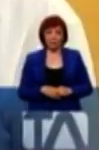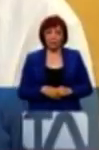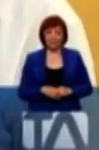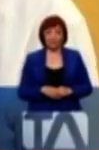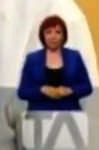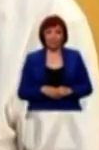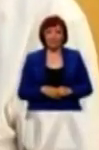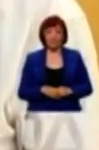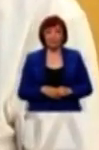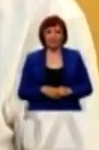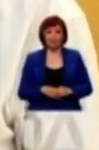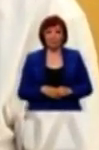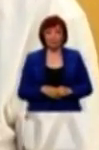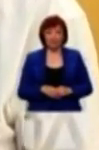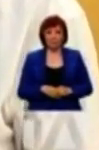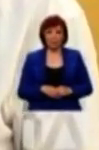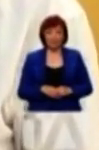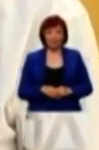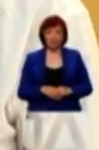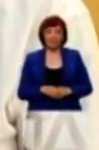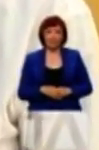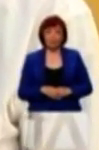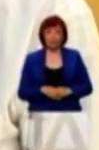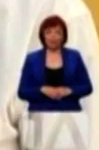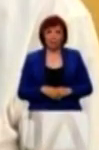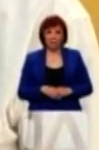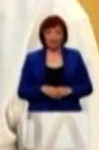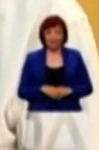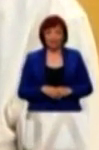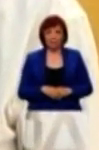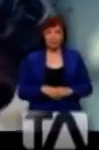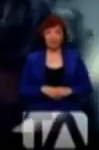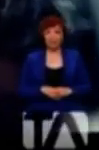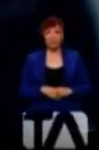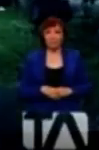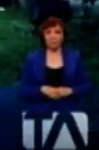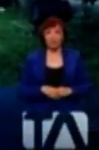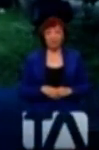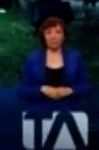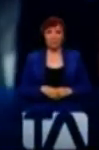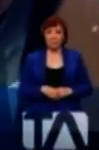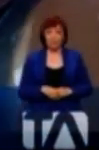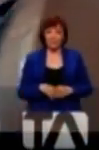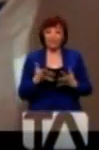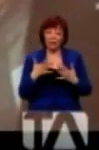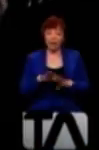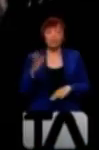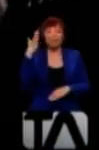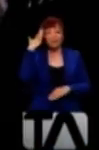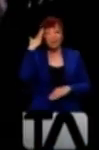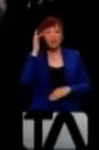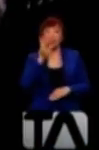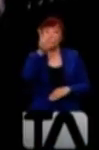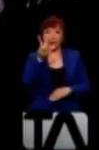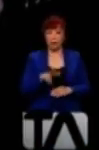fugaz. Enséñame a estar sin ti. Esta temporada estará acompañada de 3